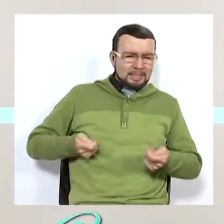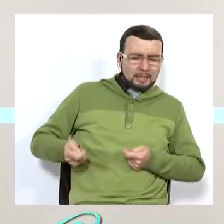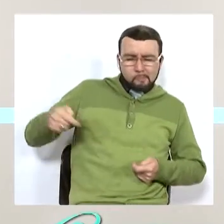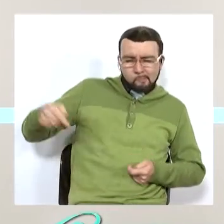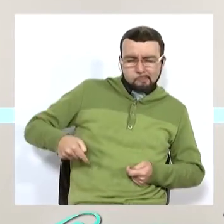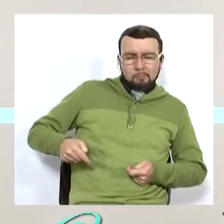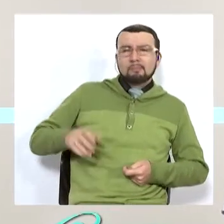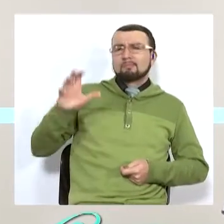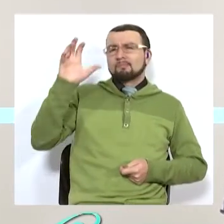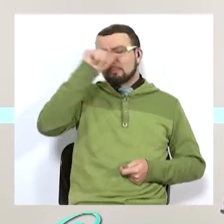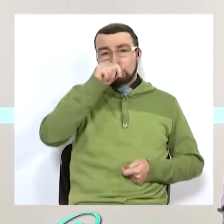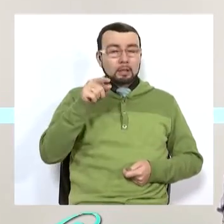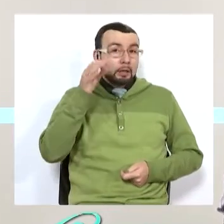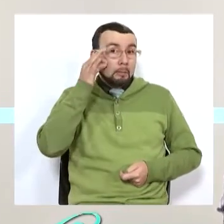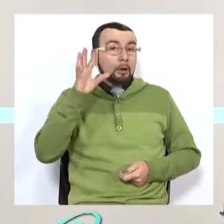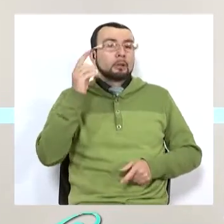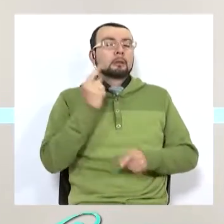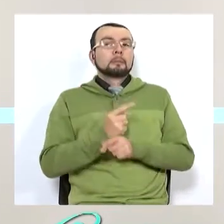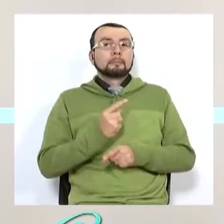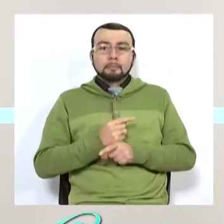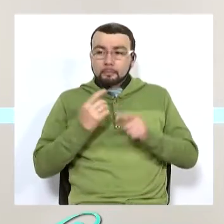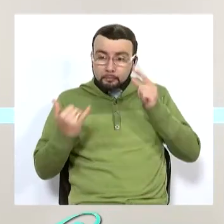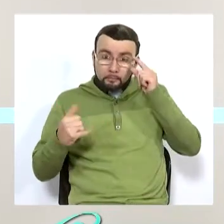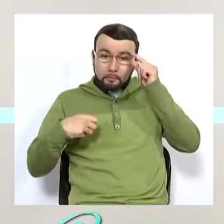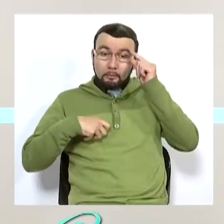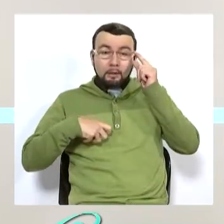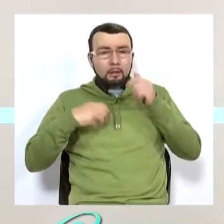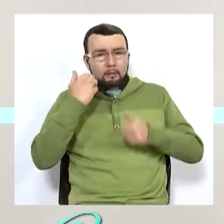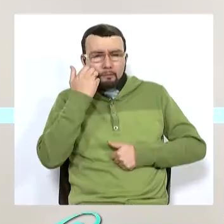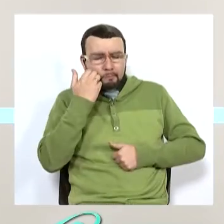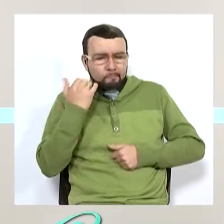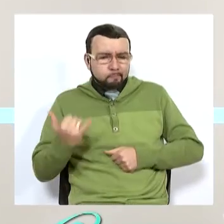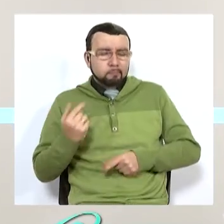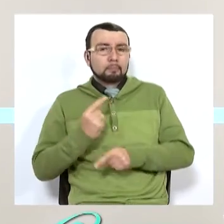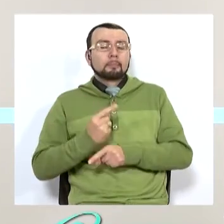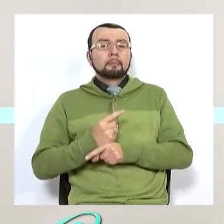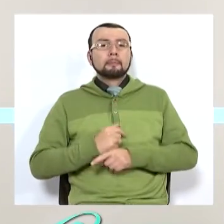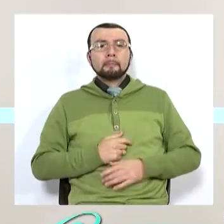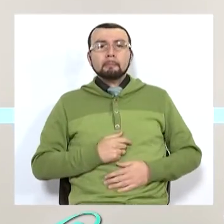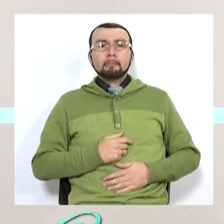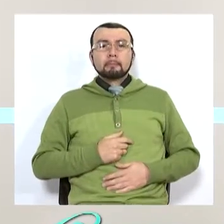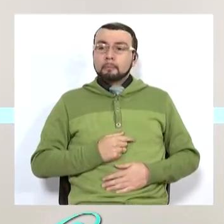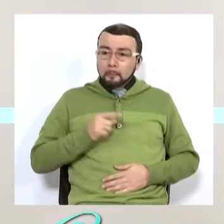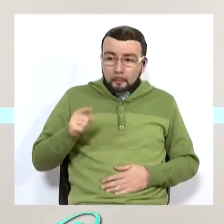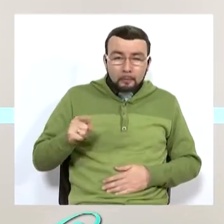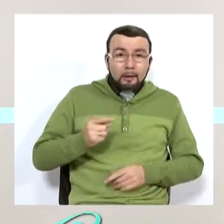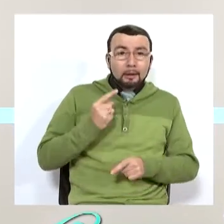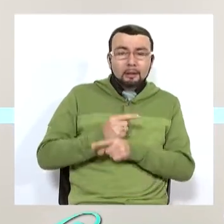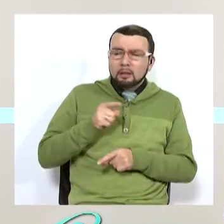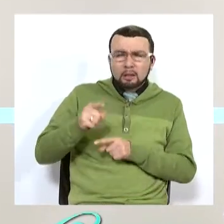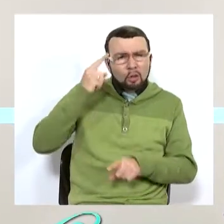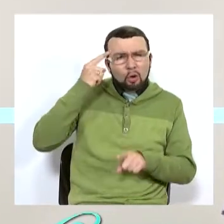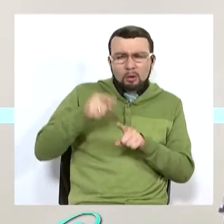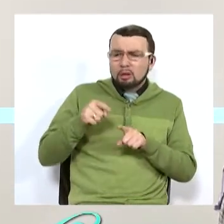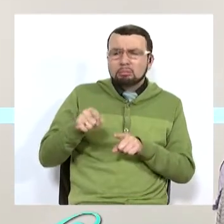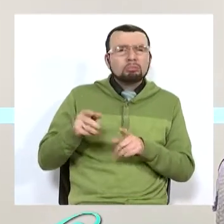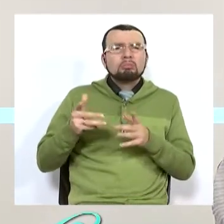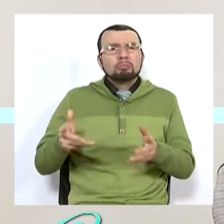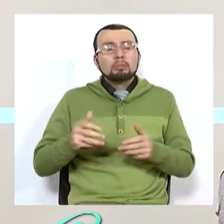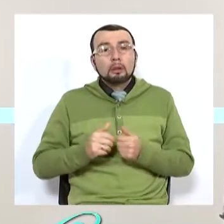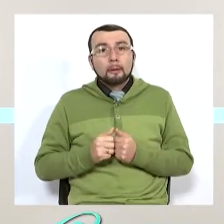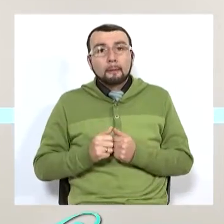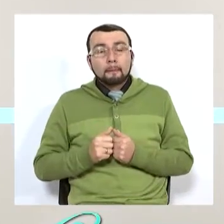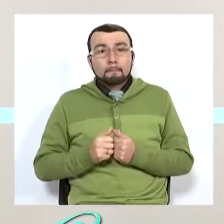que está posiblemente causándonos la molestia. Y de esto nos enfocamos inicialmente